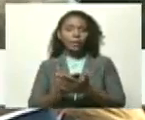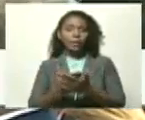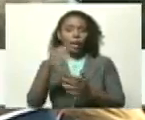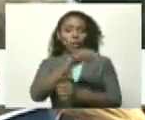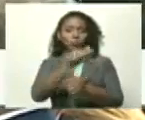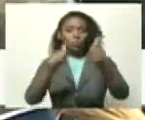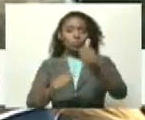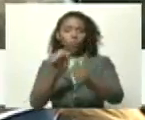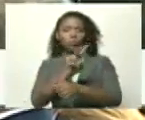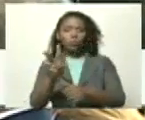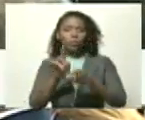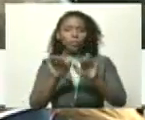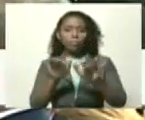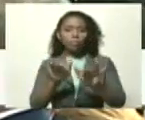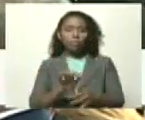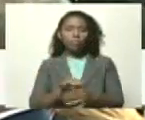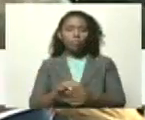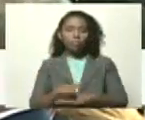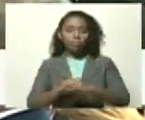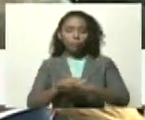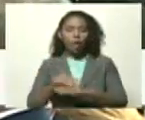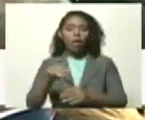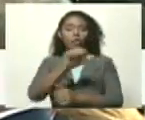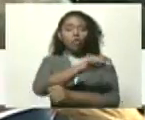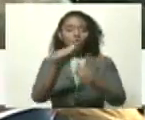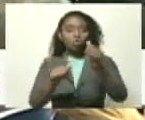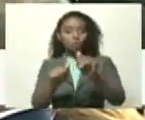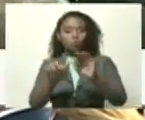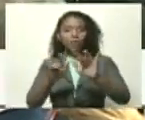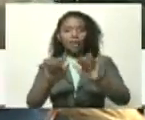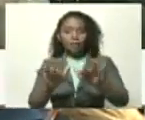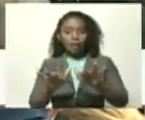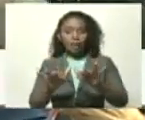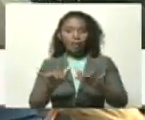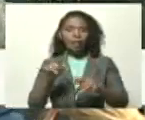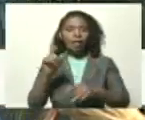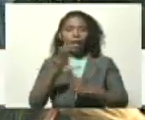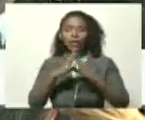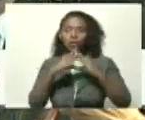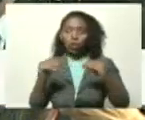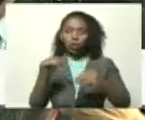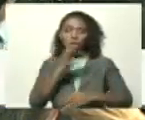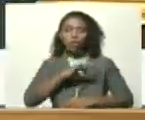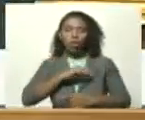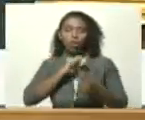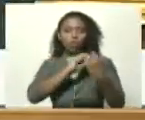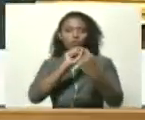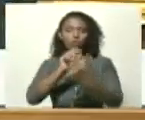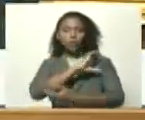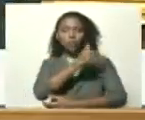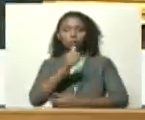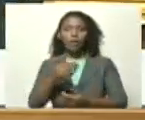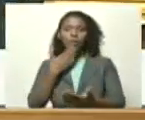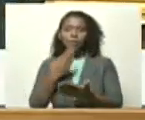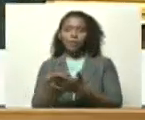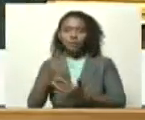Villarruel como subsecretaria. Es todo, señor director de debate. Gracias,